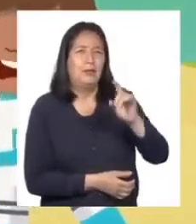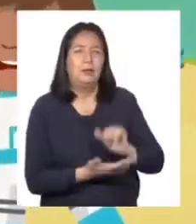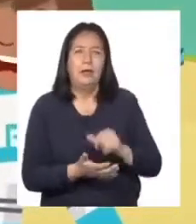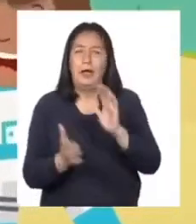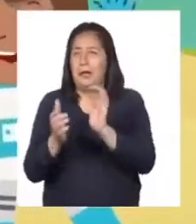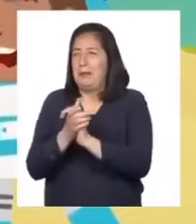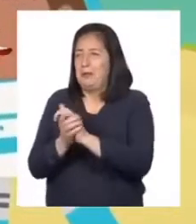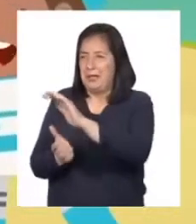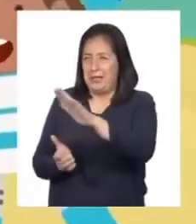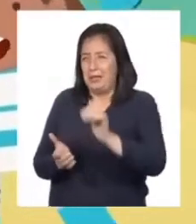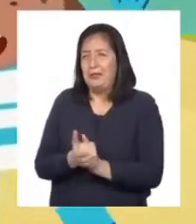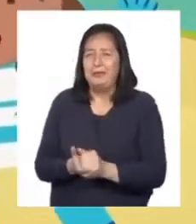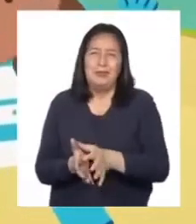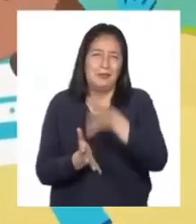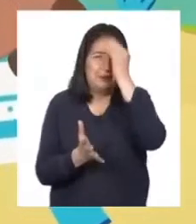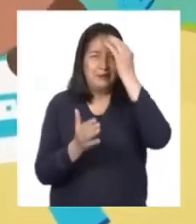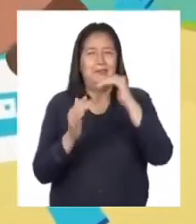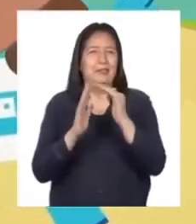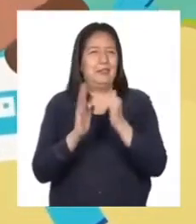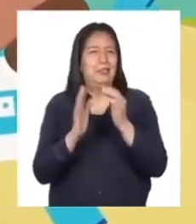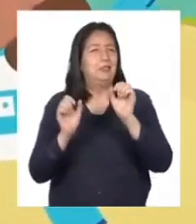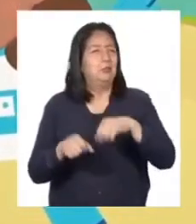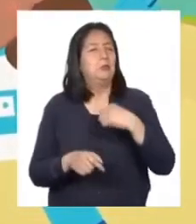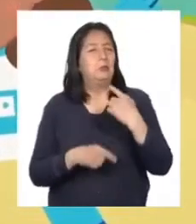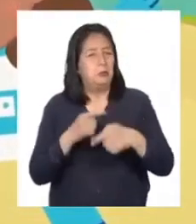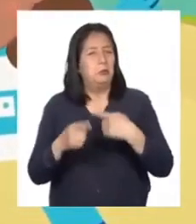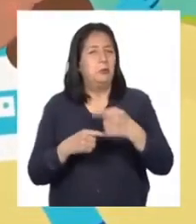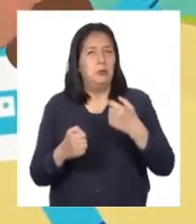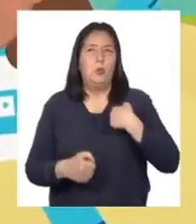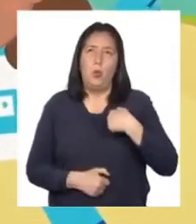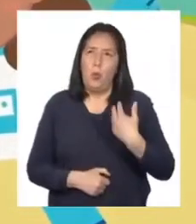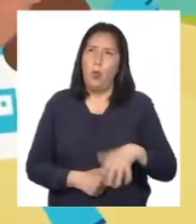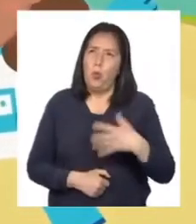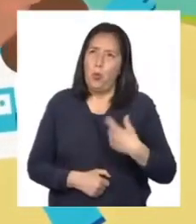Hola, amigas y amigos de Aprendo en Casa. Día a día sigo